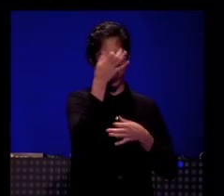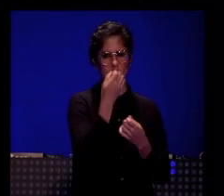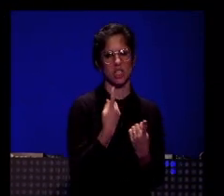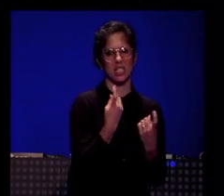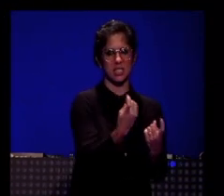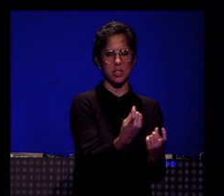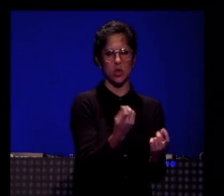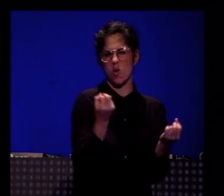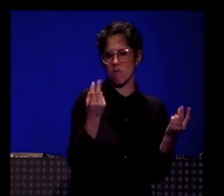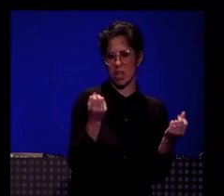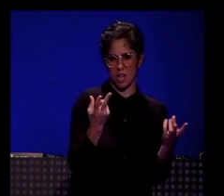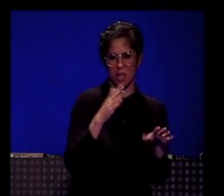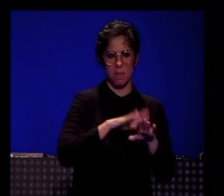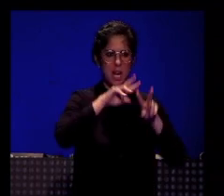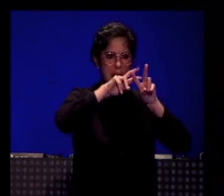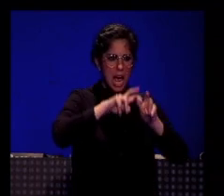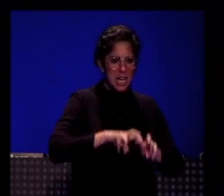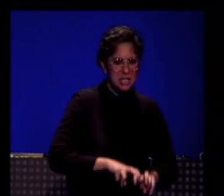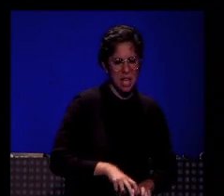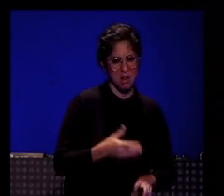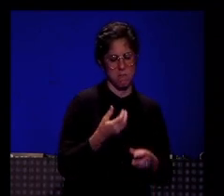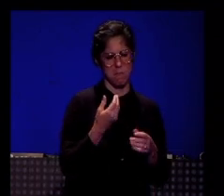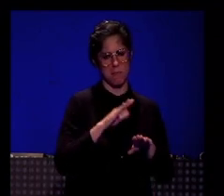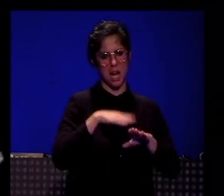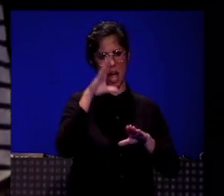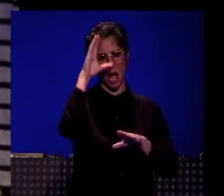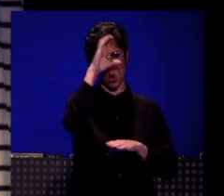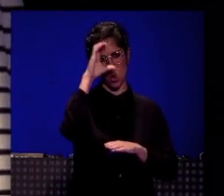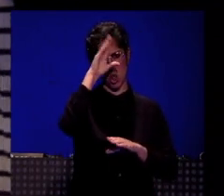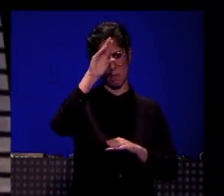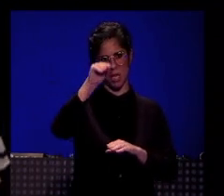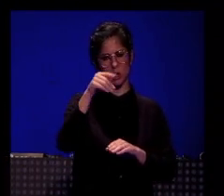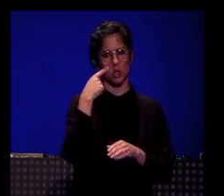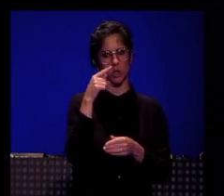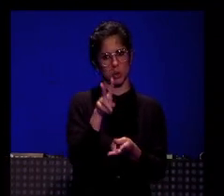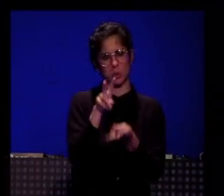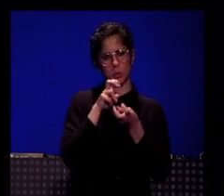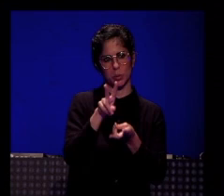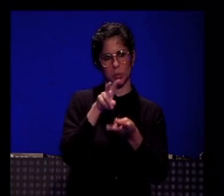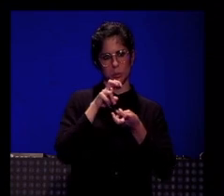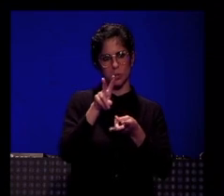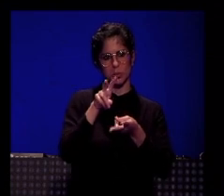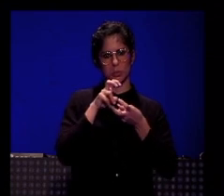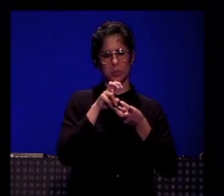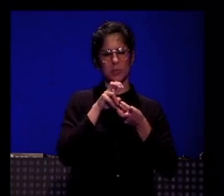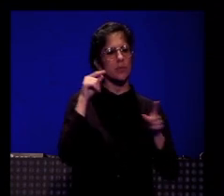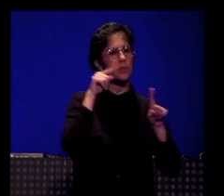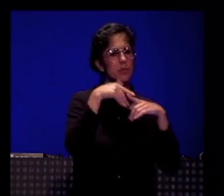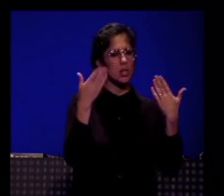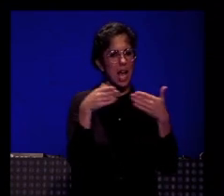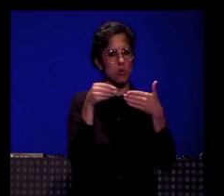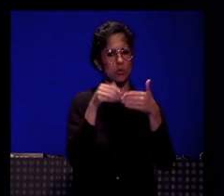para analizar extraer conocimientos y al final hay una cosa importante que queremos traer consumiendo para entender a nuestros usuarios